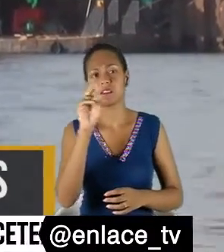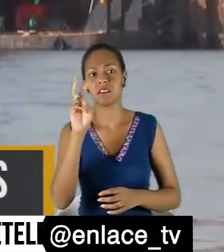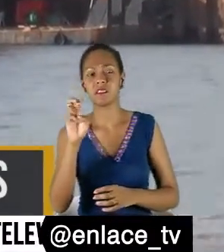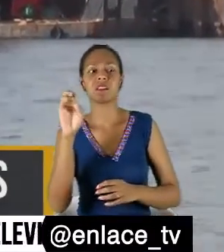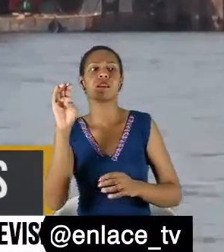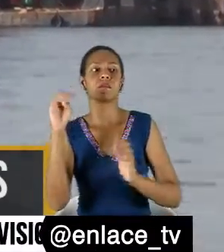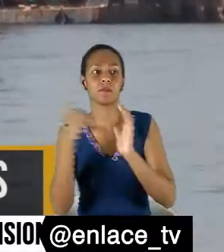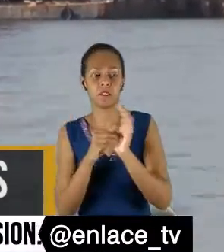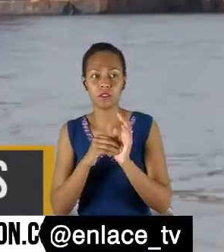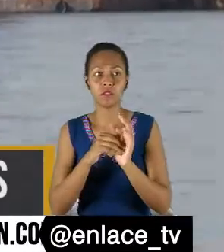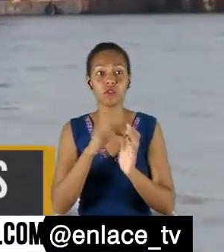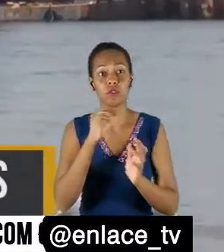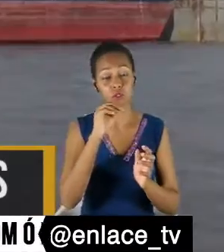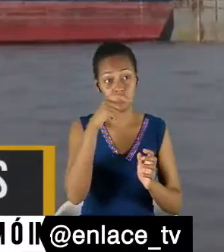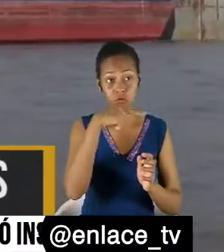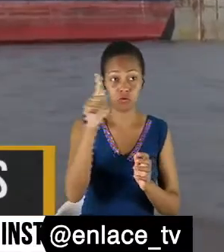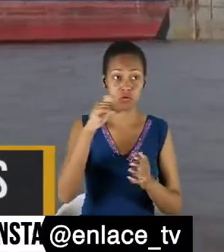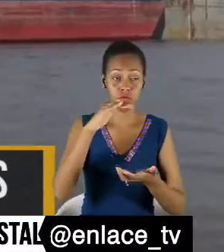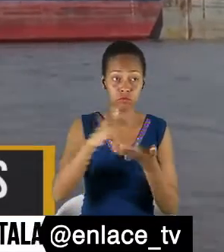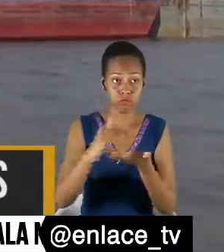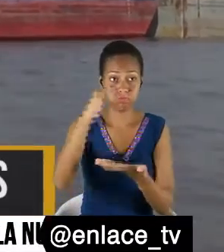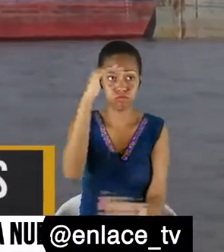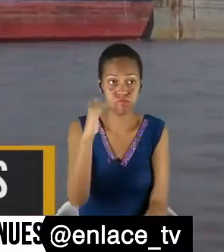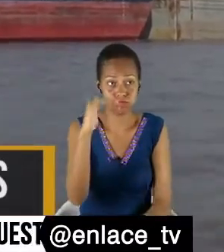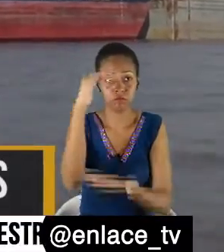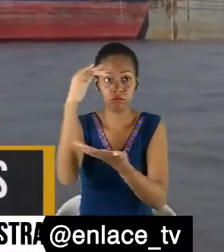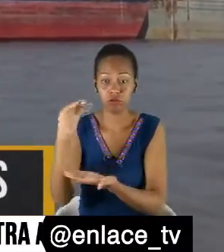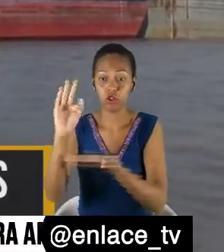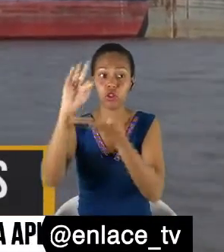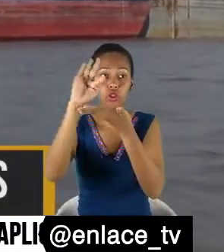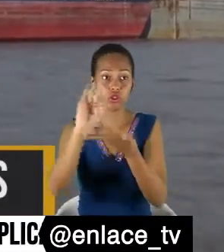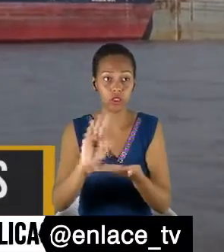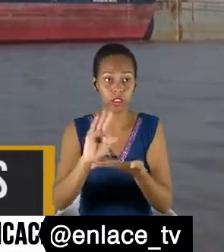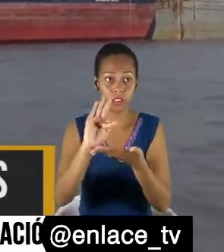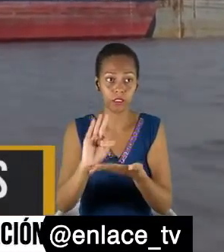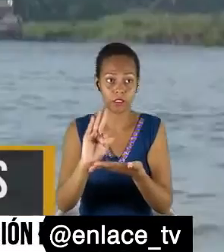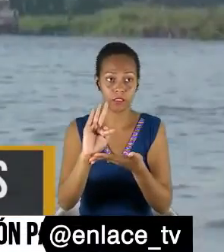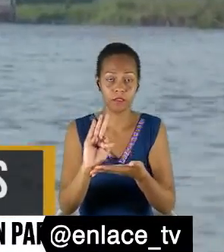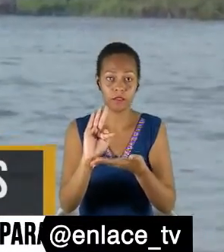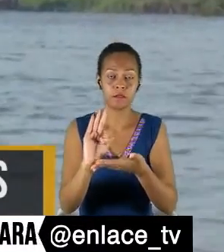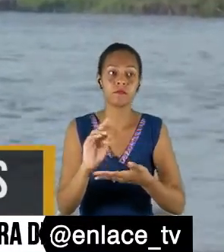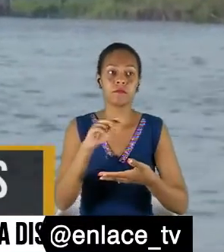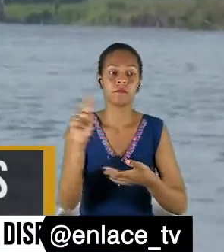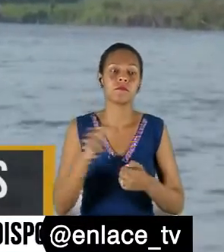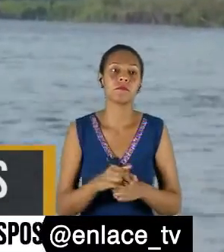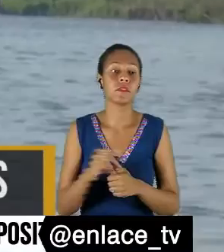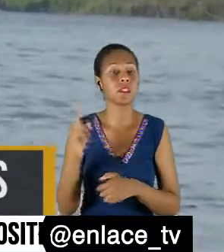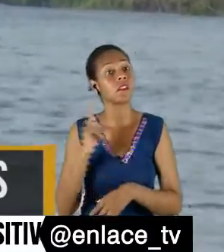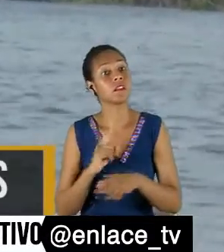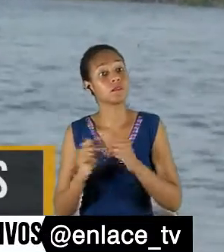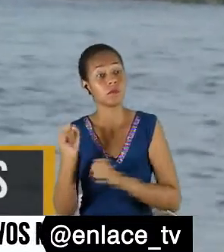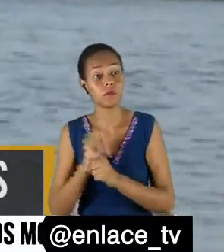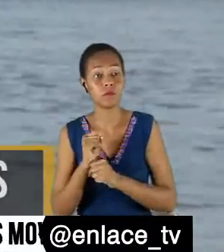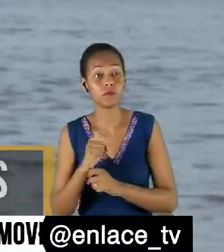337.903 toneladas de carga en comparación con 126.336 toneladas en el mismo mes del año pasado,